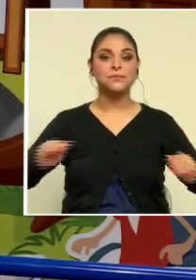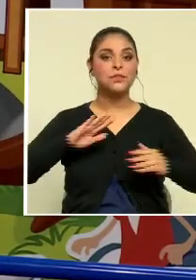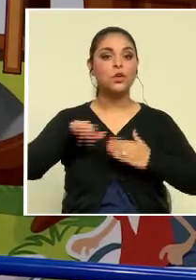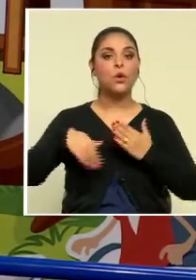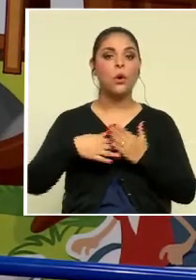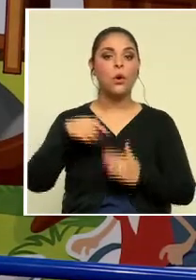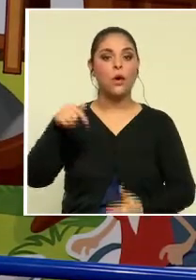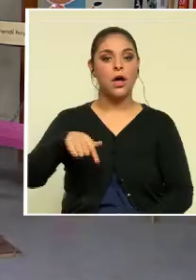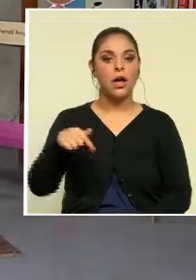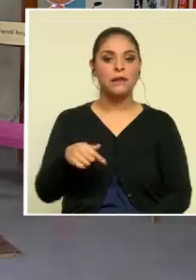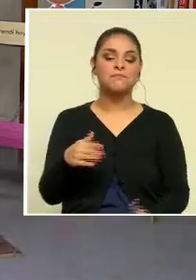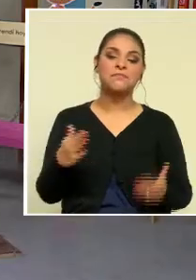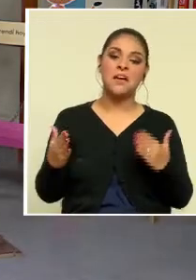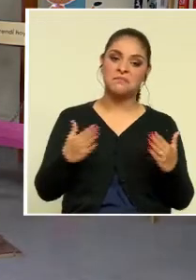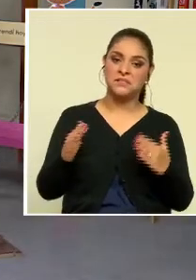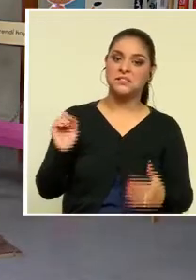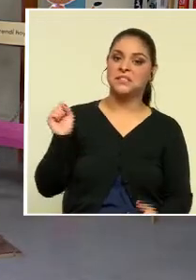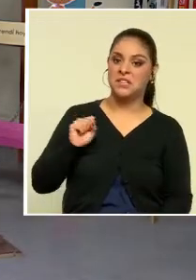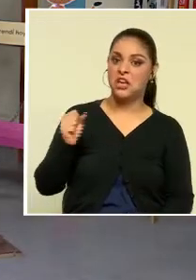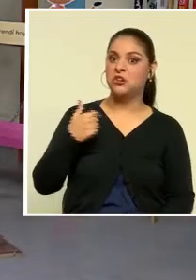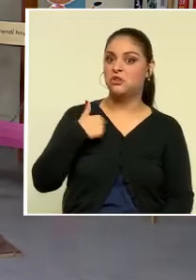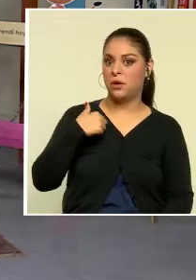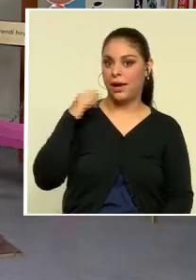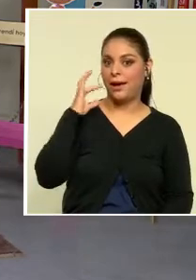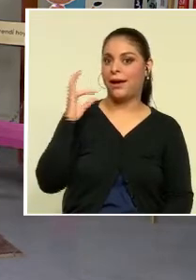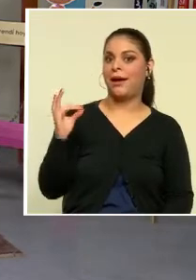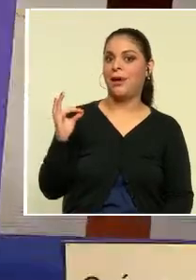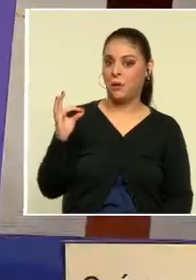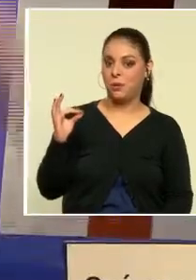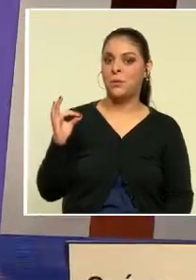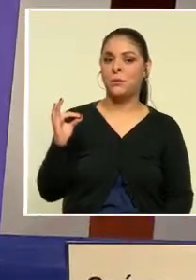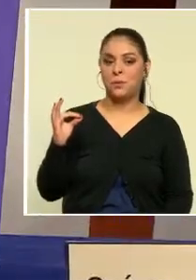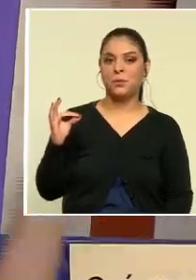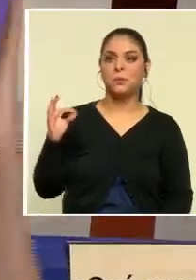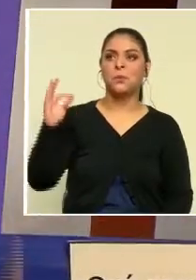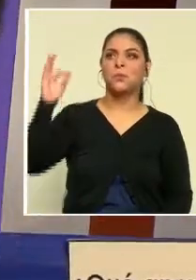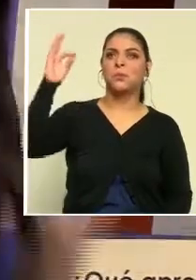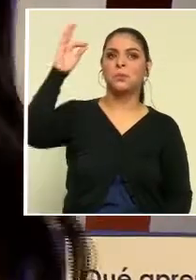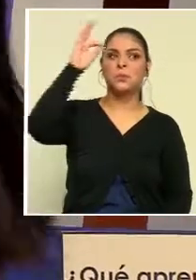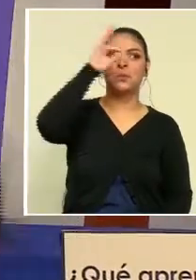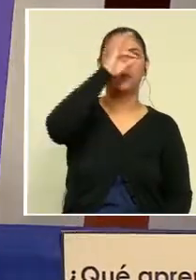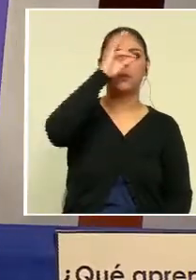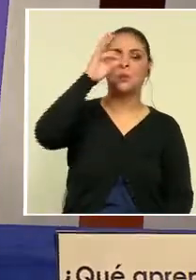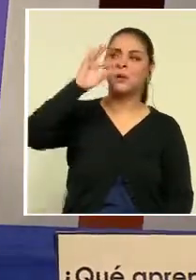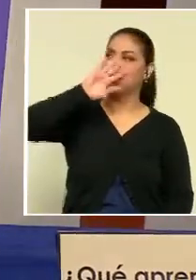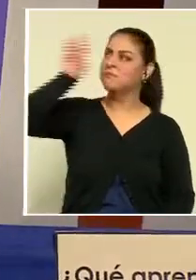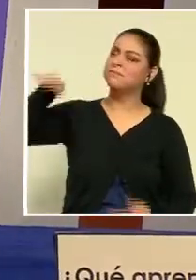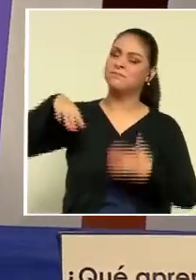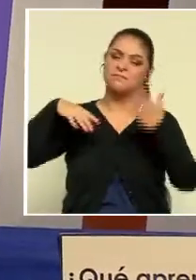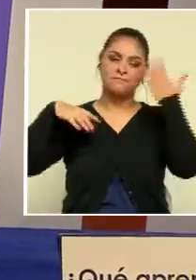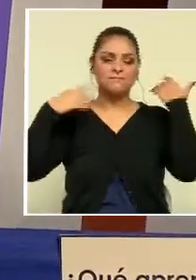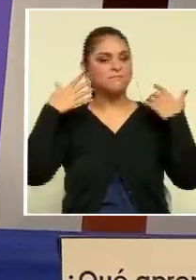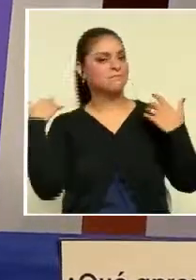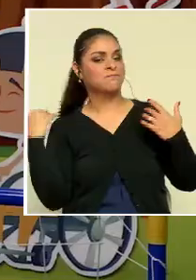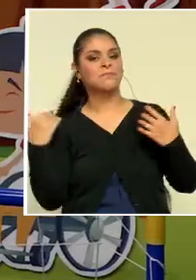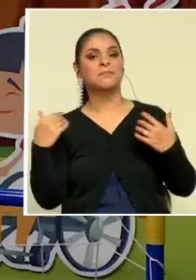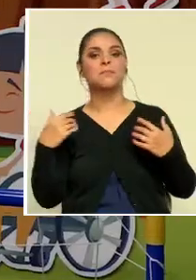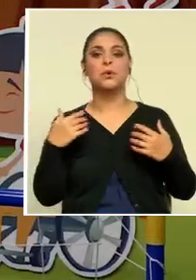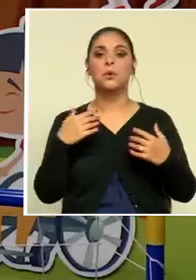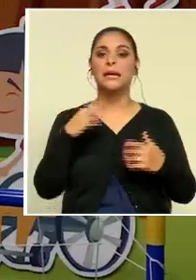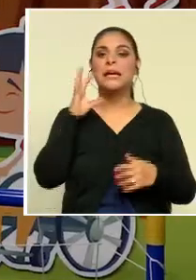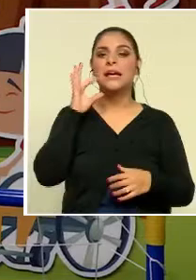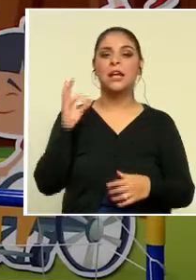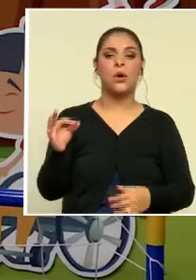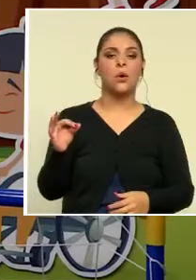vamos a tener una mente verdad de lo que yo imagino hoy aquí anda si será che y anda pero como creo que la señora